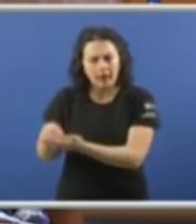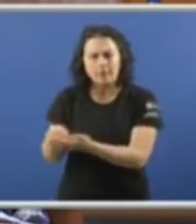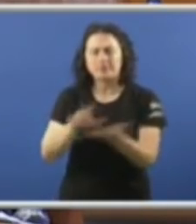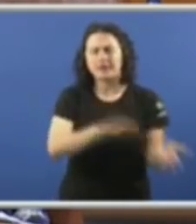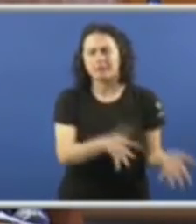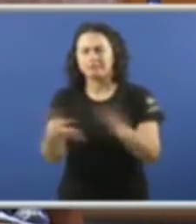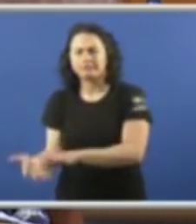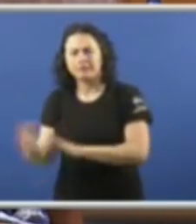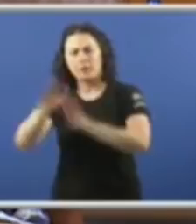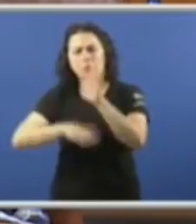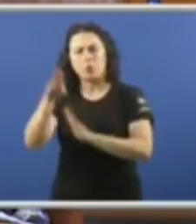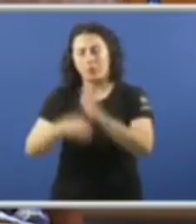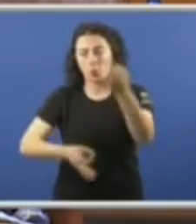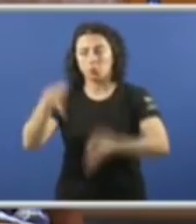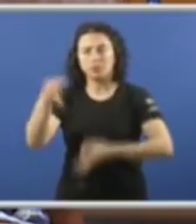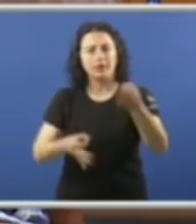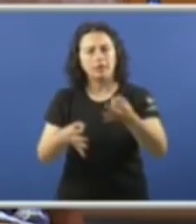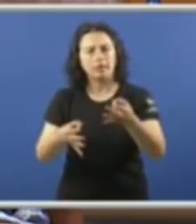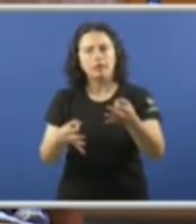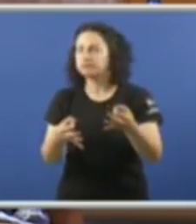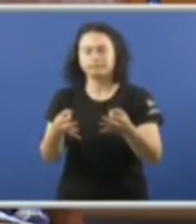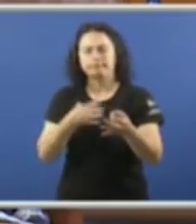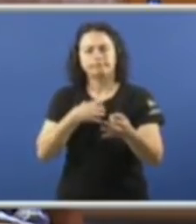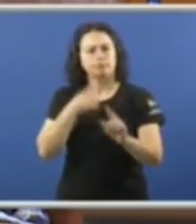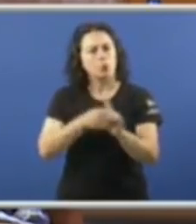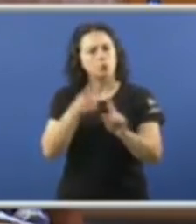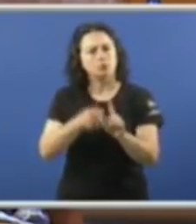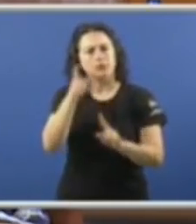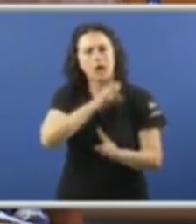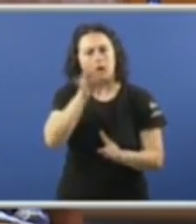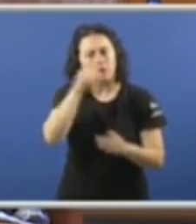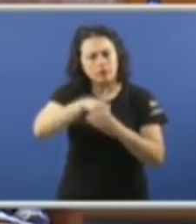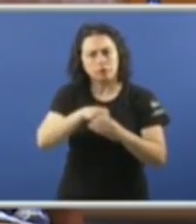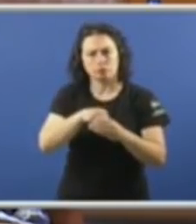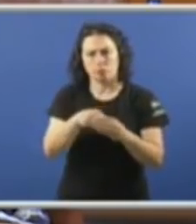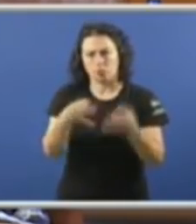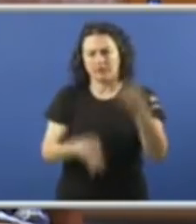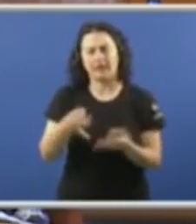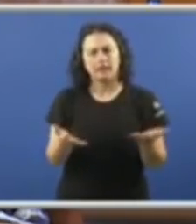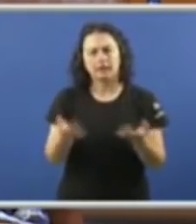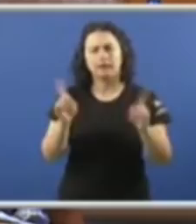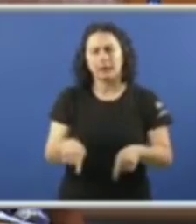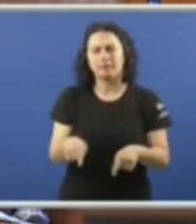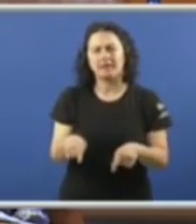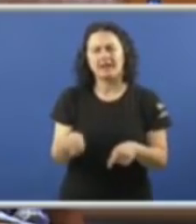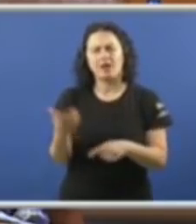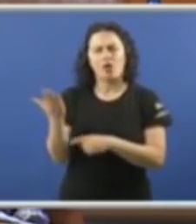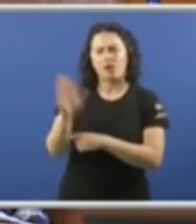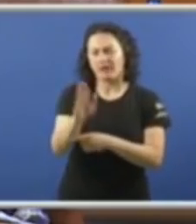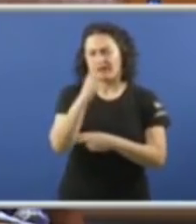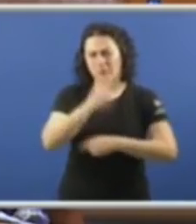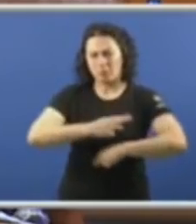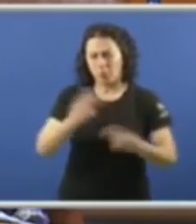Implantou un programa na Xustiza que impide o uso do galego na administración da mesma. Cargouse a oferta para